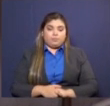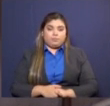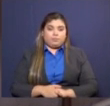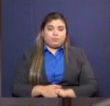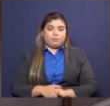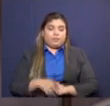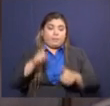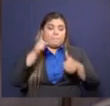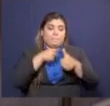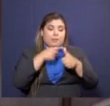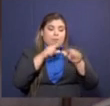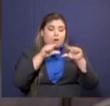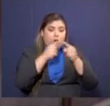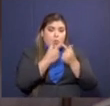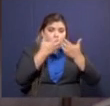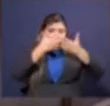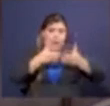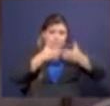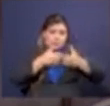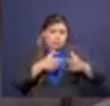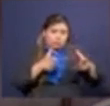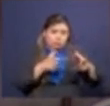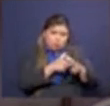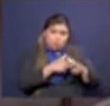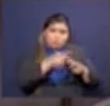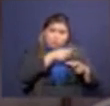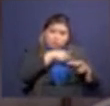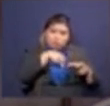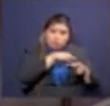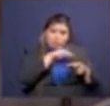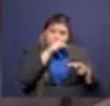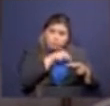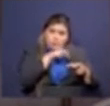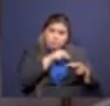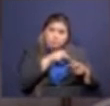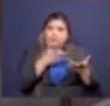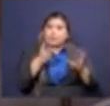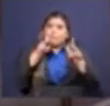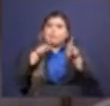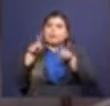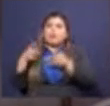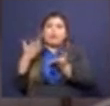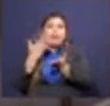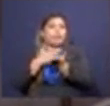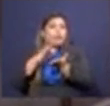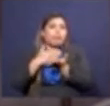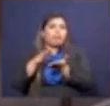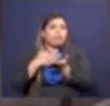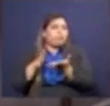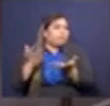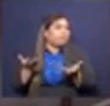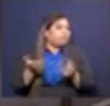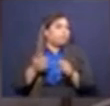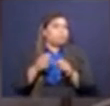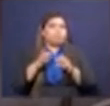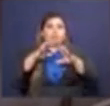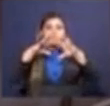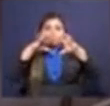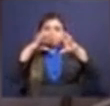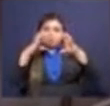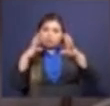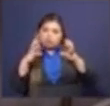para el microempresario, tenemos para ti que te dedicas al comercio, la